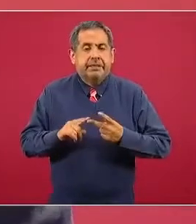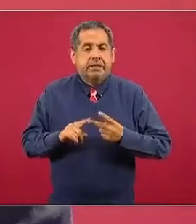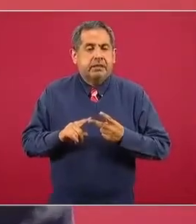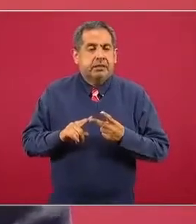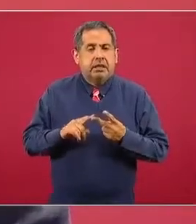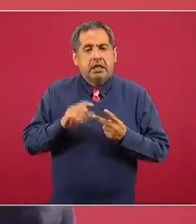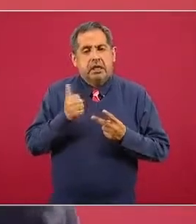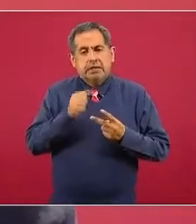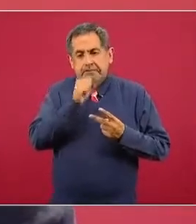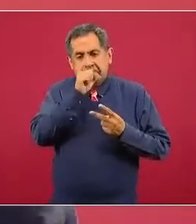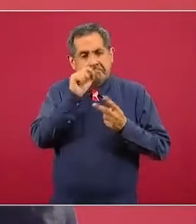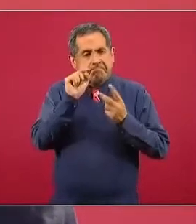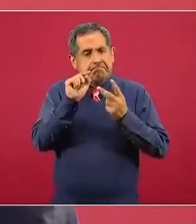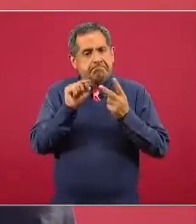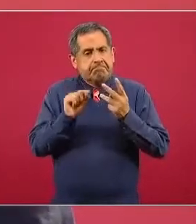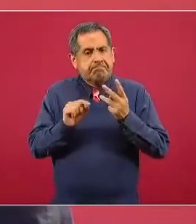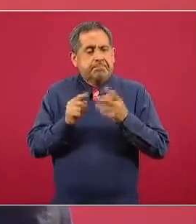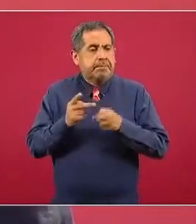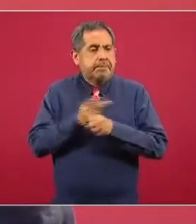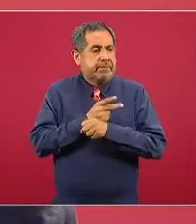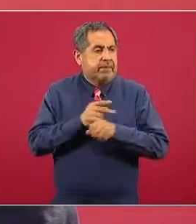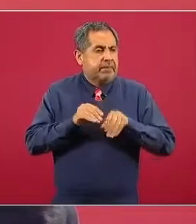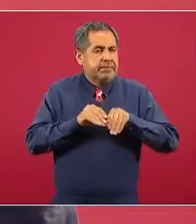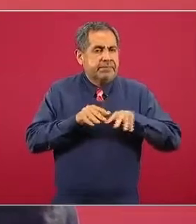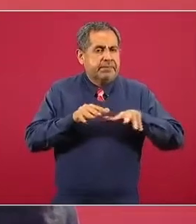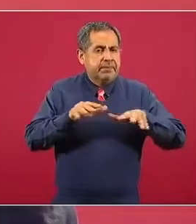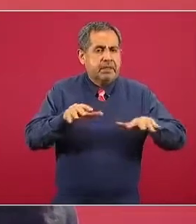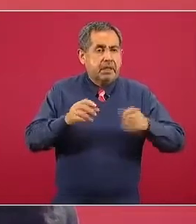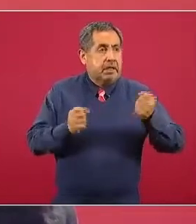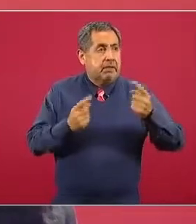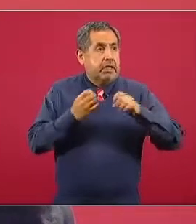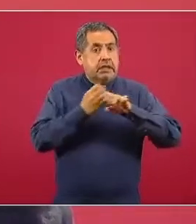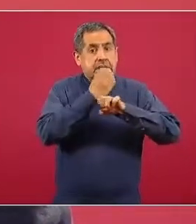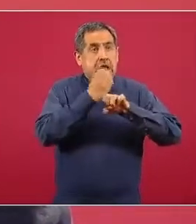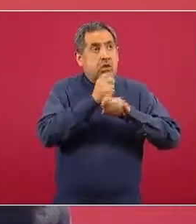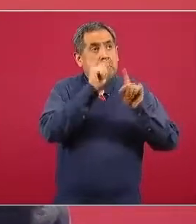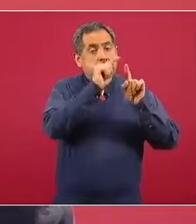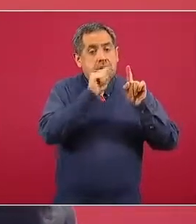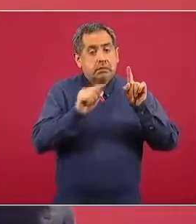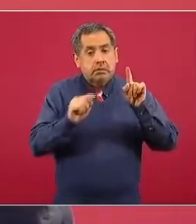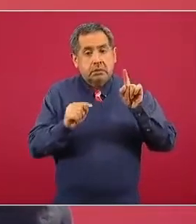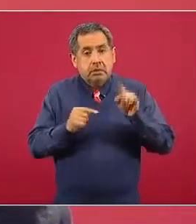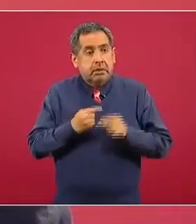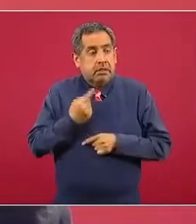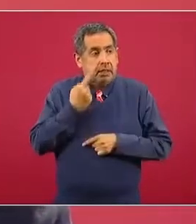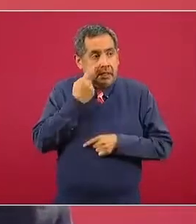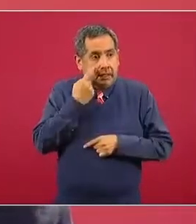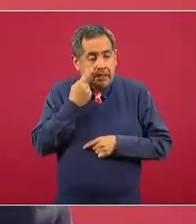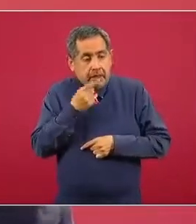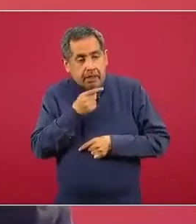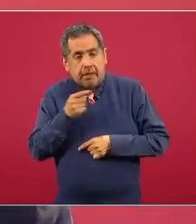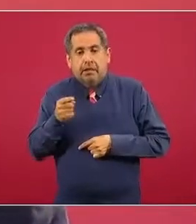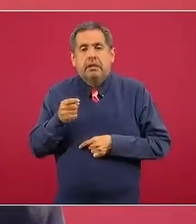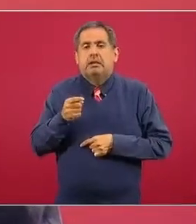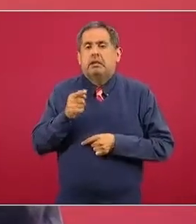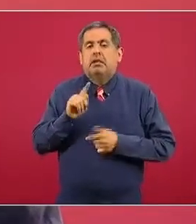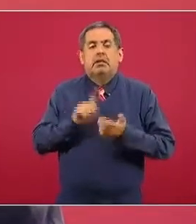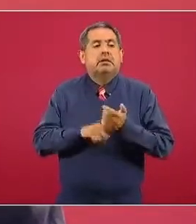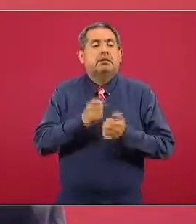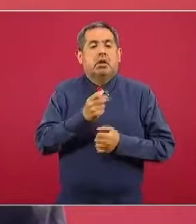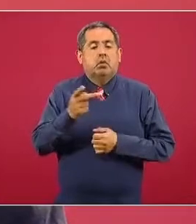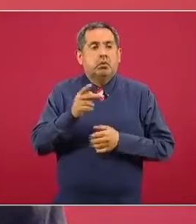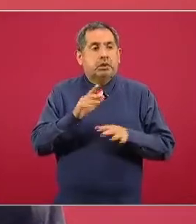algunos indicadores sobre la trayectoria de la epidemia en algunas entidades federativas, en especial las que hemos estado mencionando, que